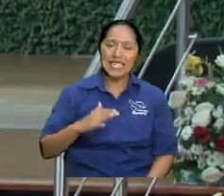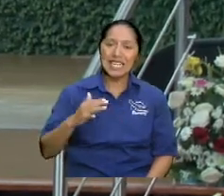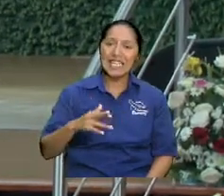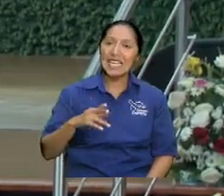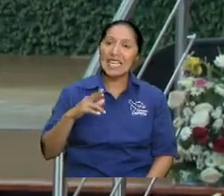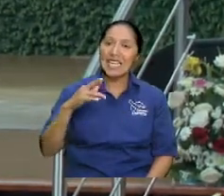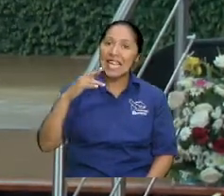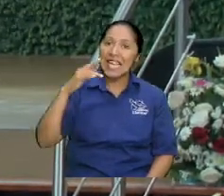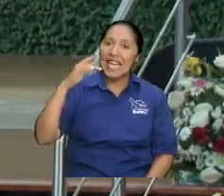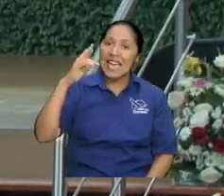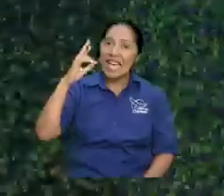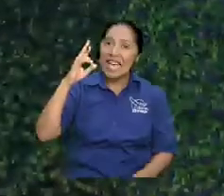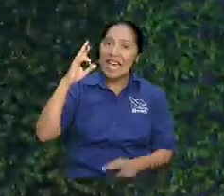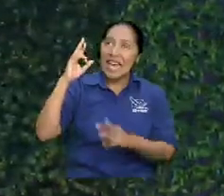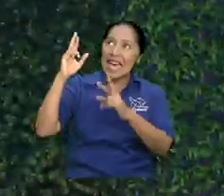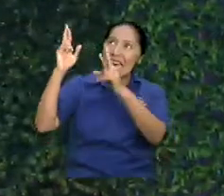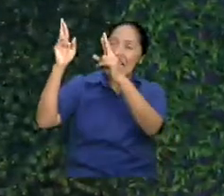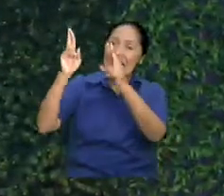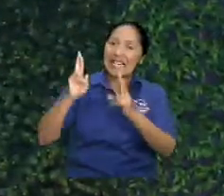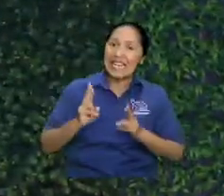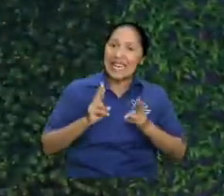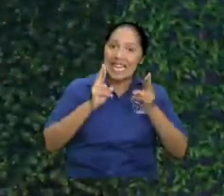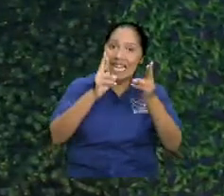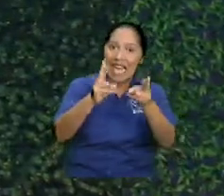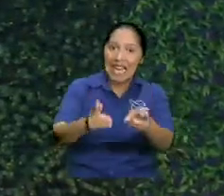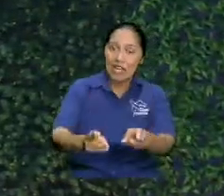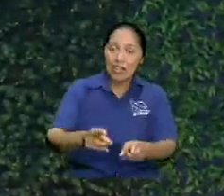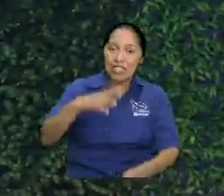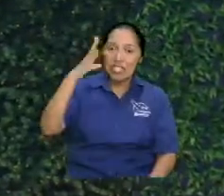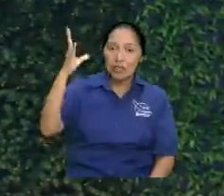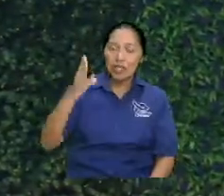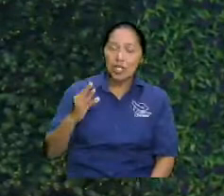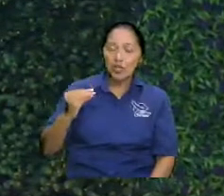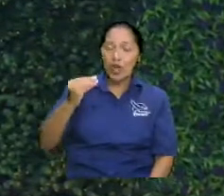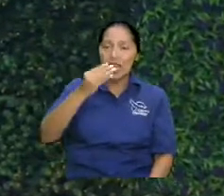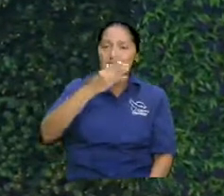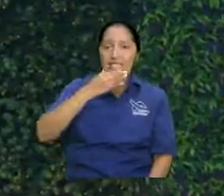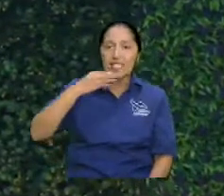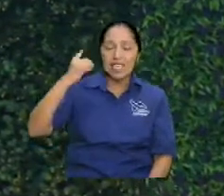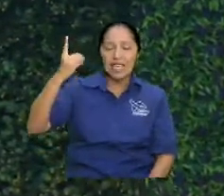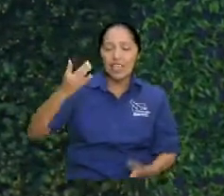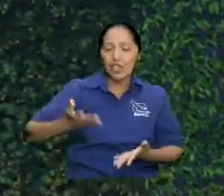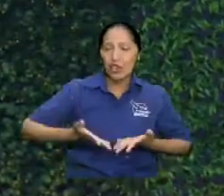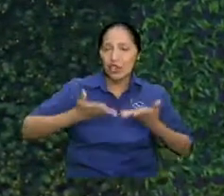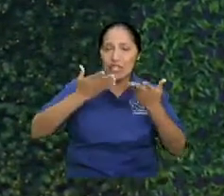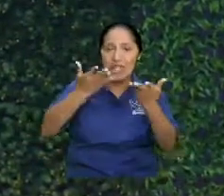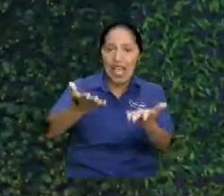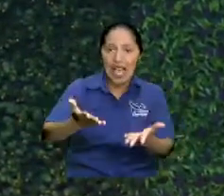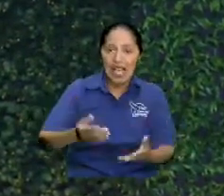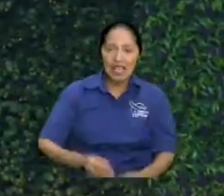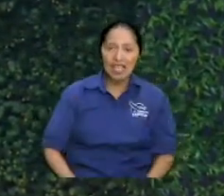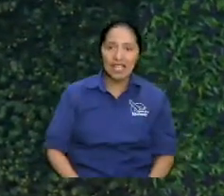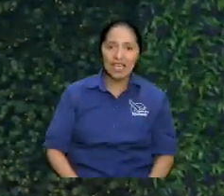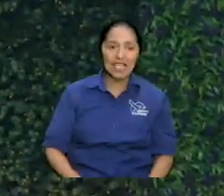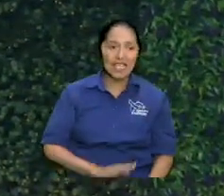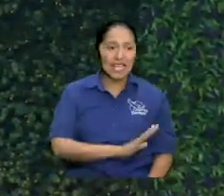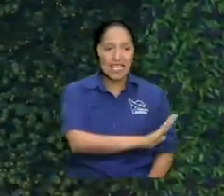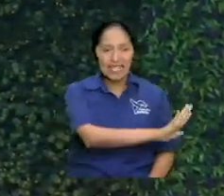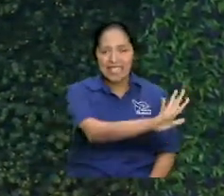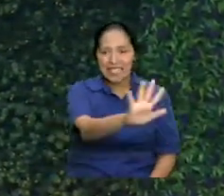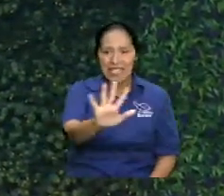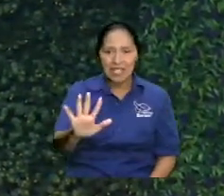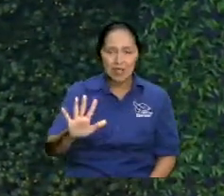pueden explotar, pero a veces ni siquiera no creen, sí creen en Dios, pero de ahí en Dios ya no creen ni en la